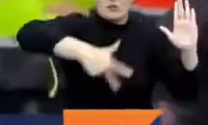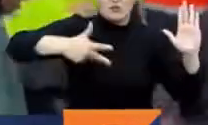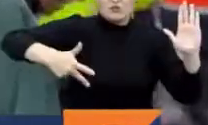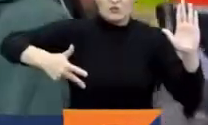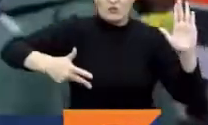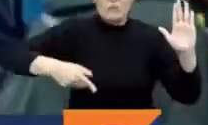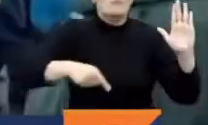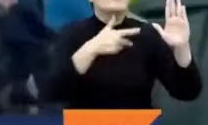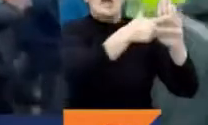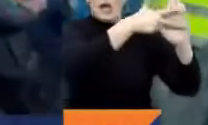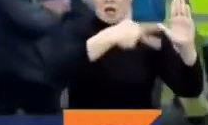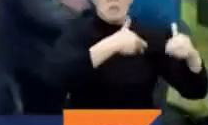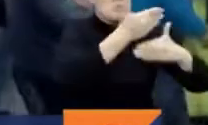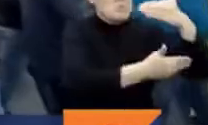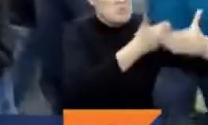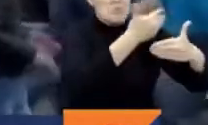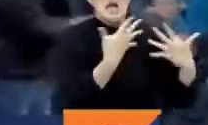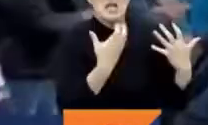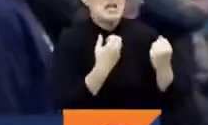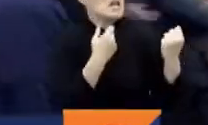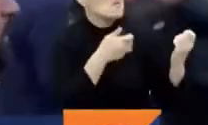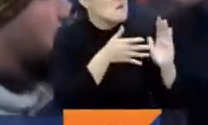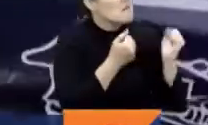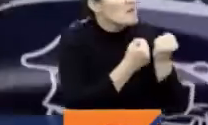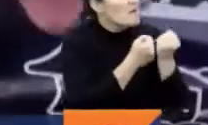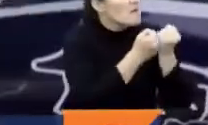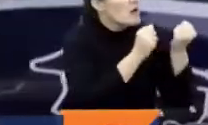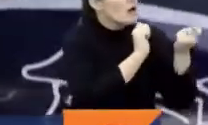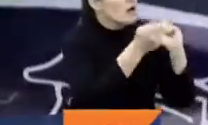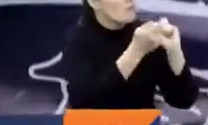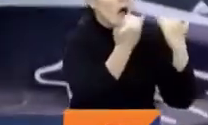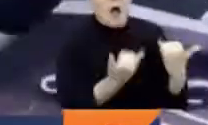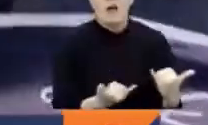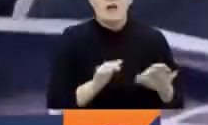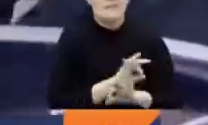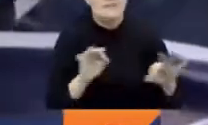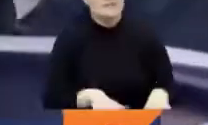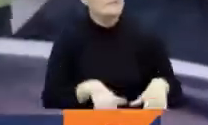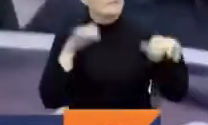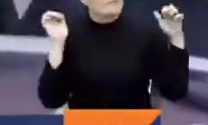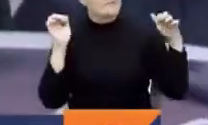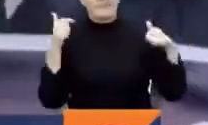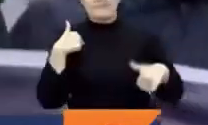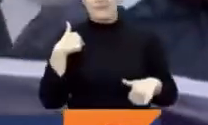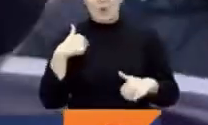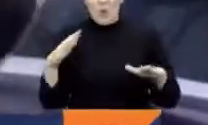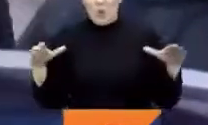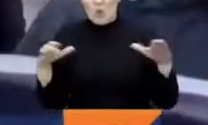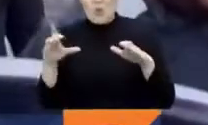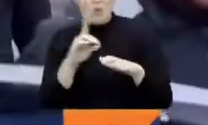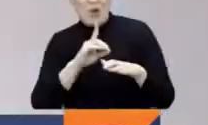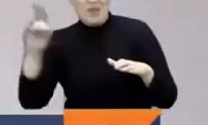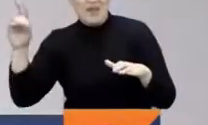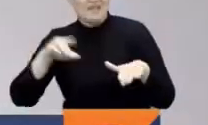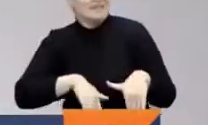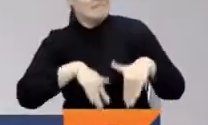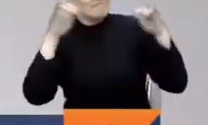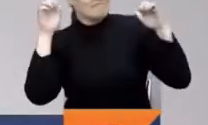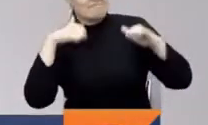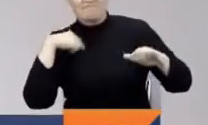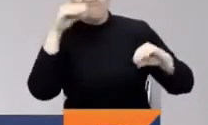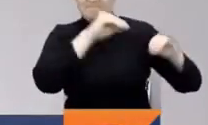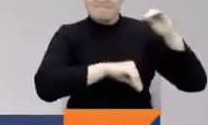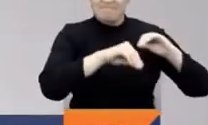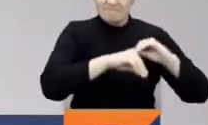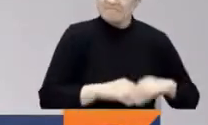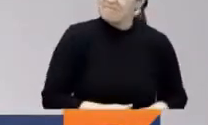pero hoy la situación parece distinta. Una de las razones es la poca representación de la derecha en la elaboración del texto. Pero